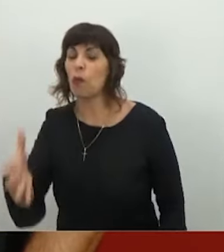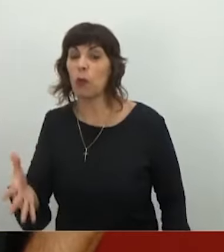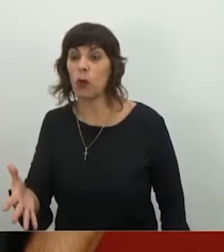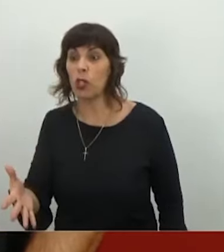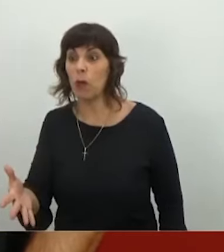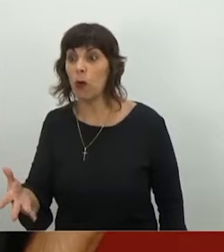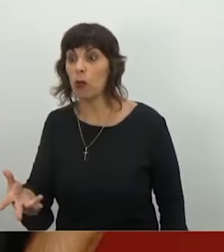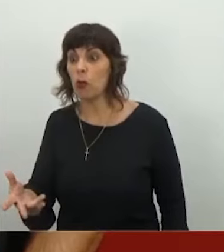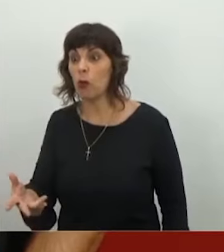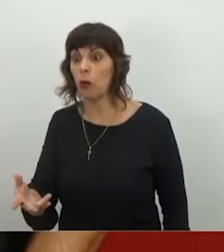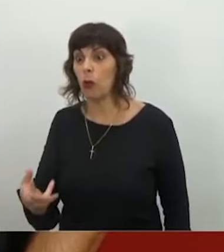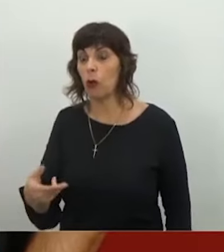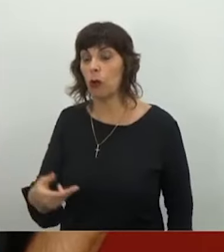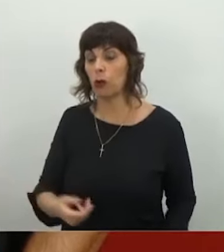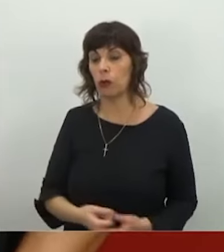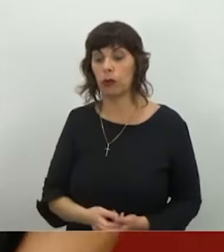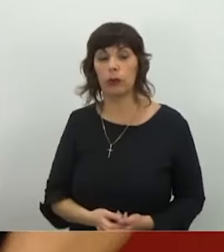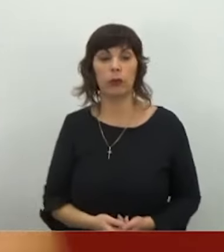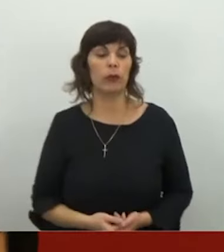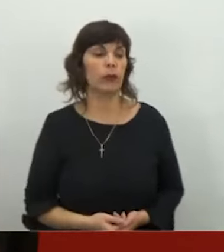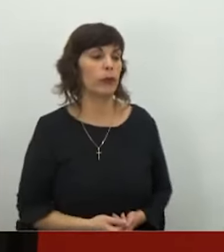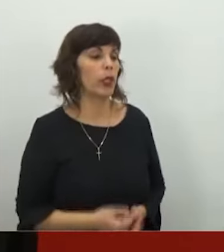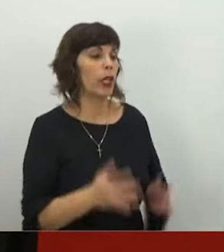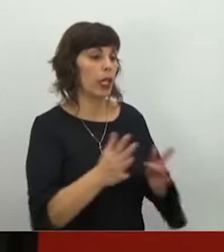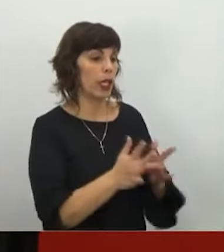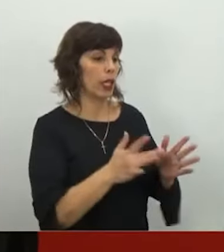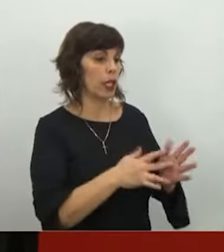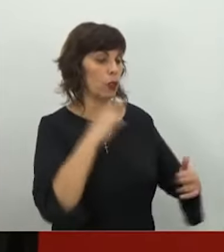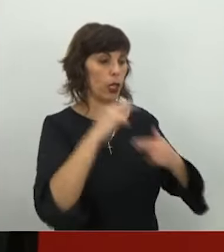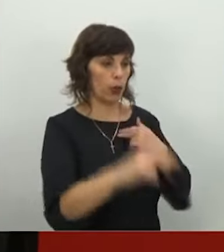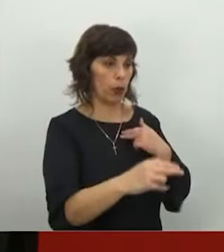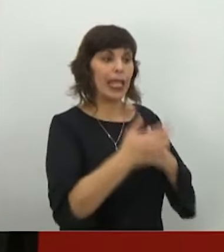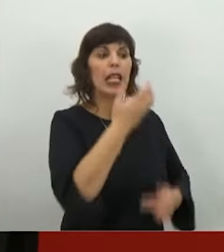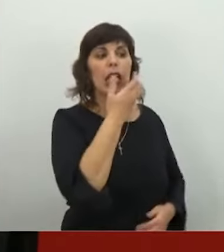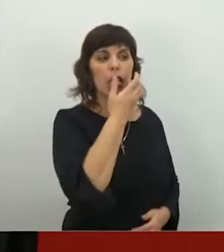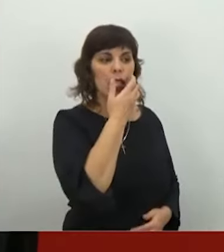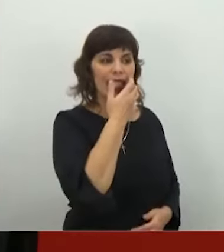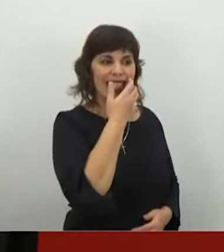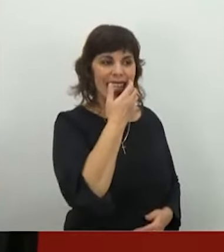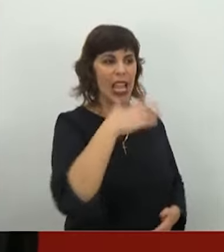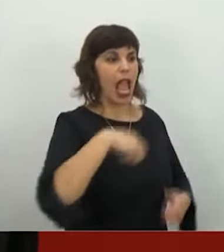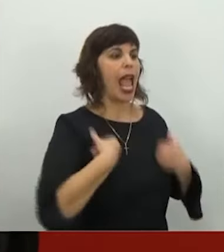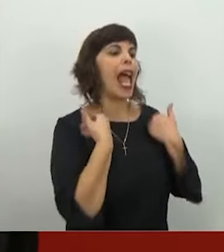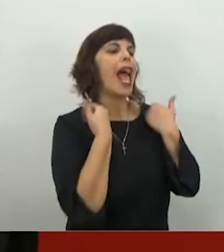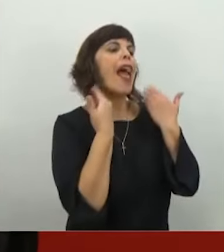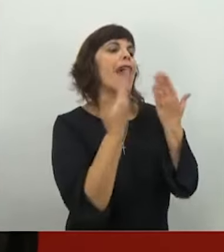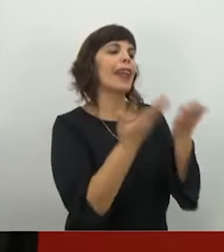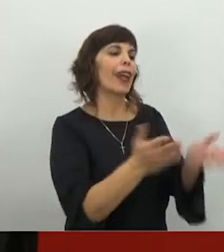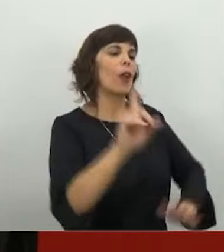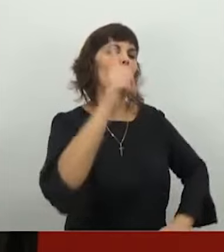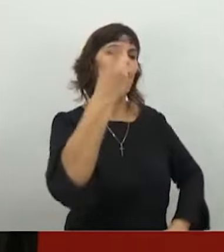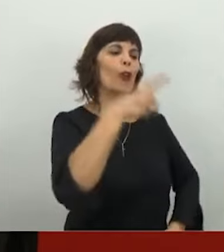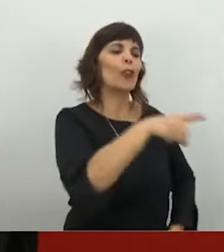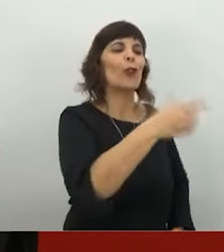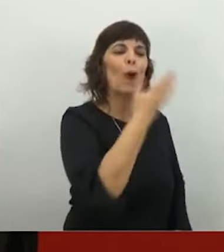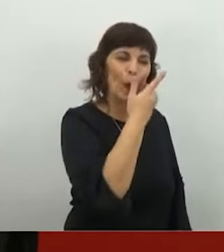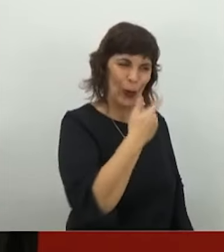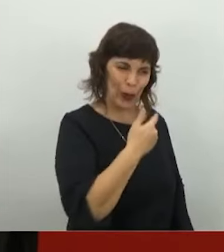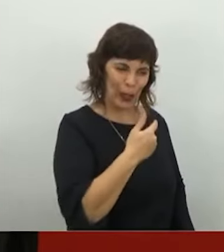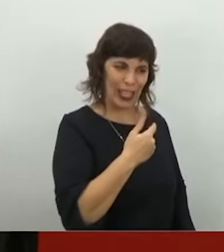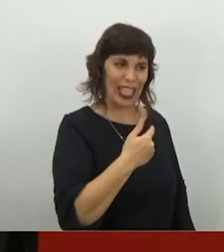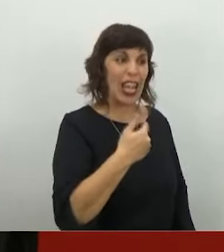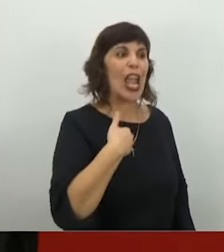sí. Y el Señor Jesús le respondió: si conocieras el don de Dios y quién es el que te